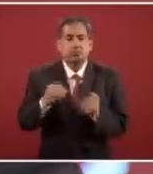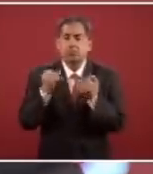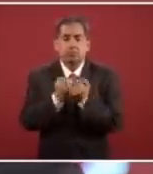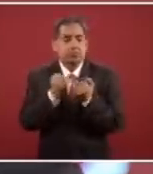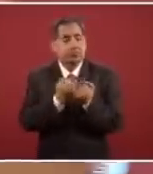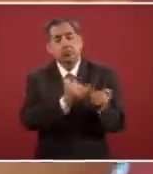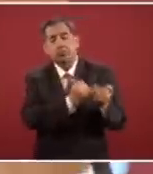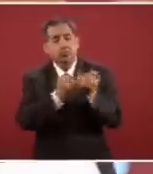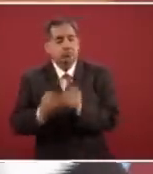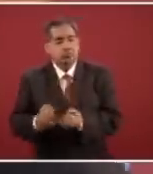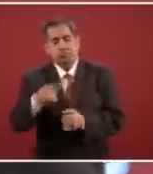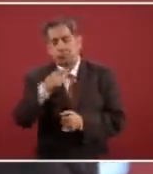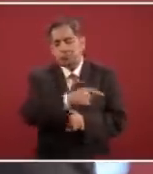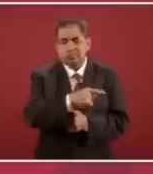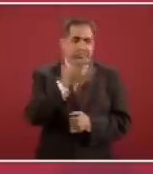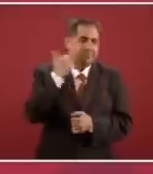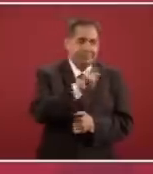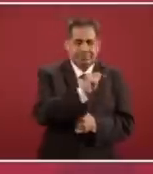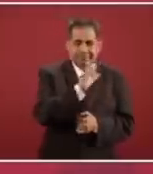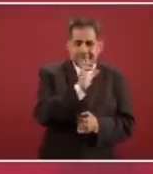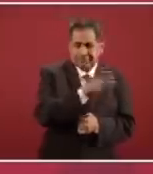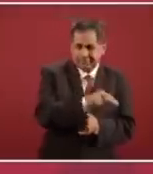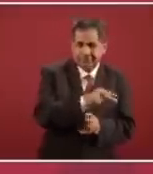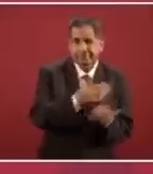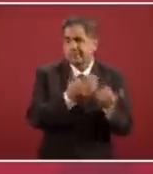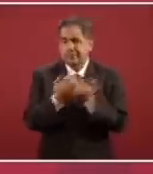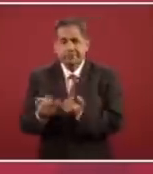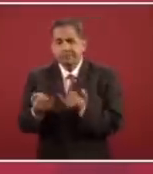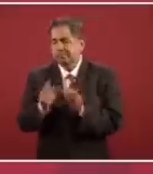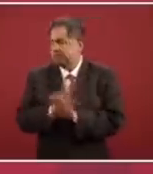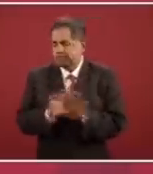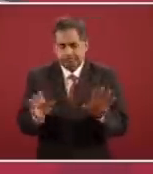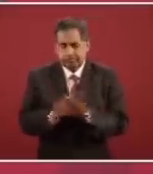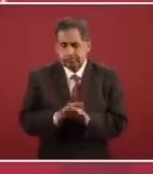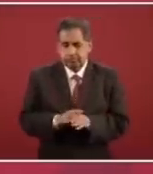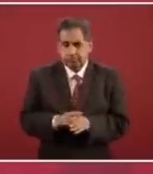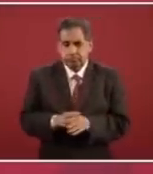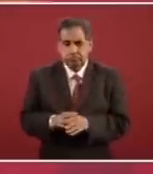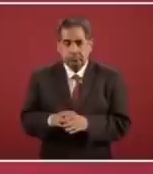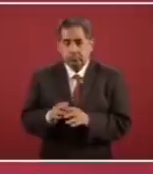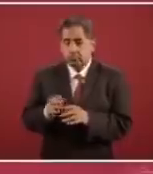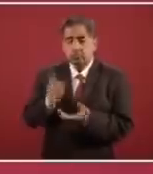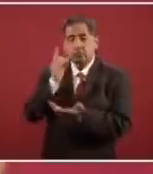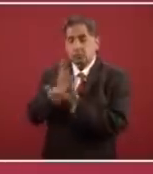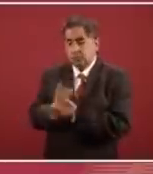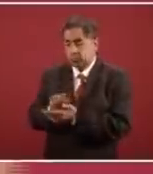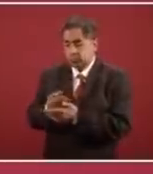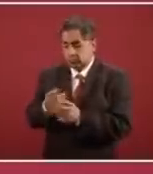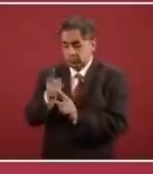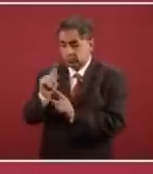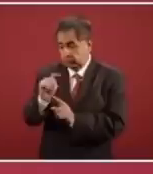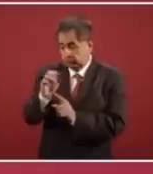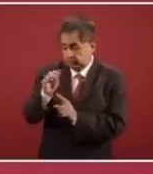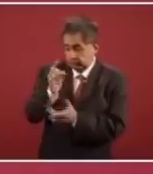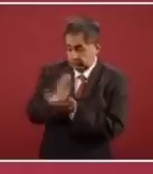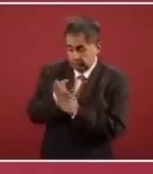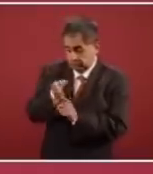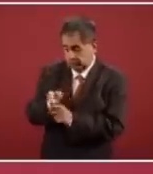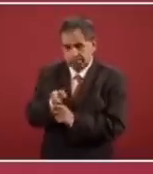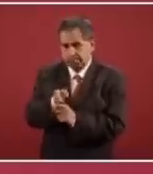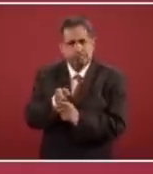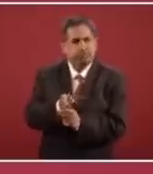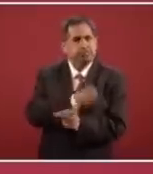mismo, o sea, que todo va a depender del tratado, no. Tenemos que reactivar